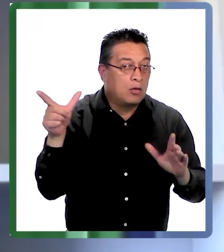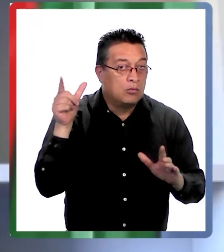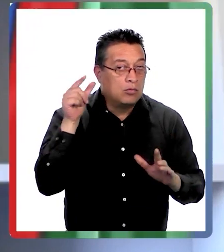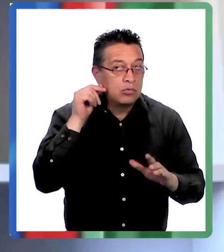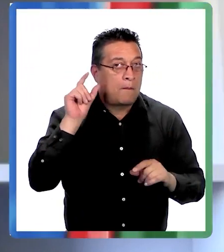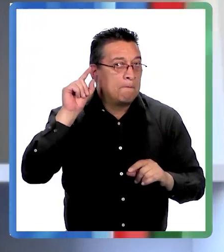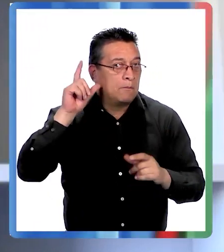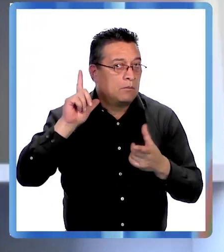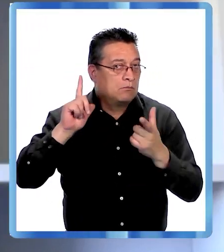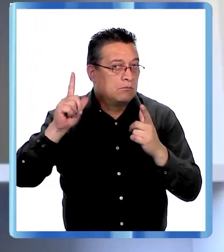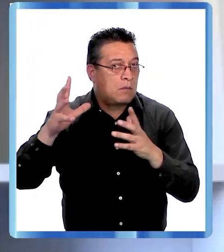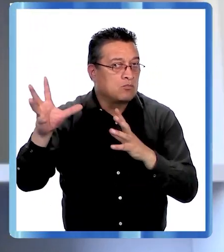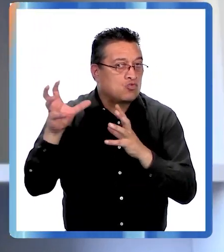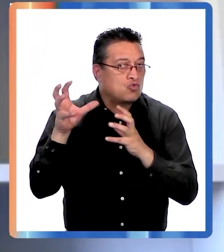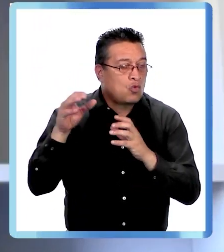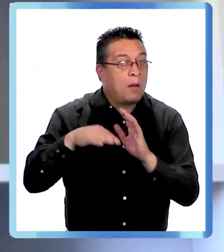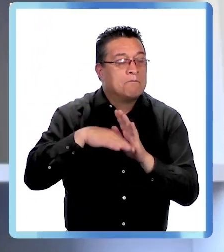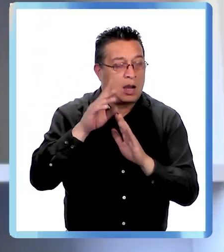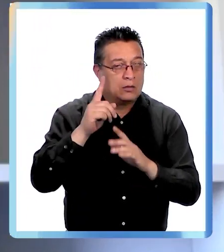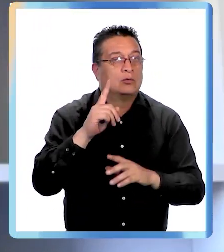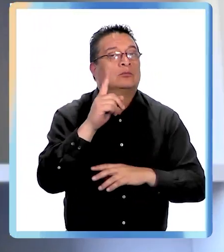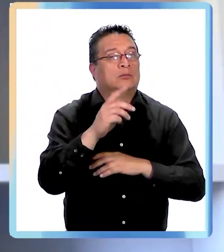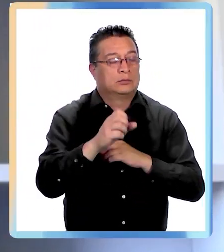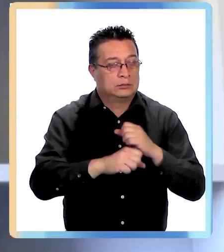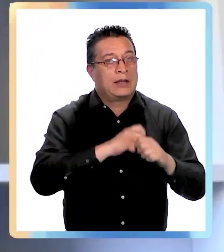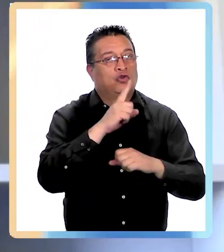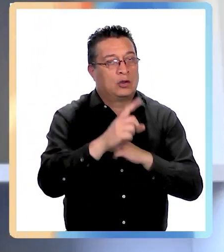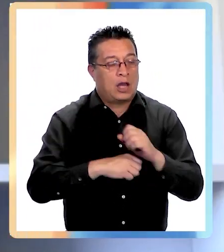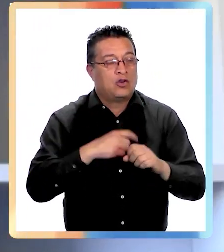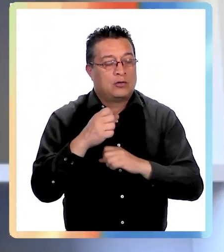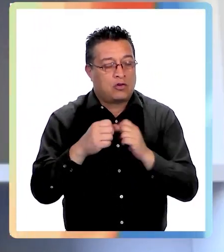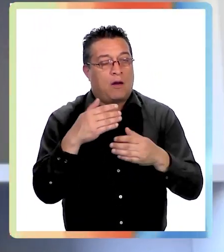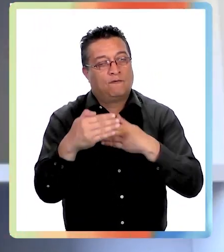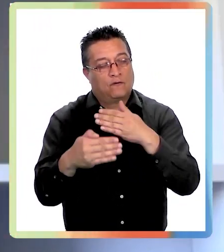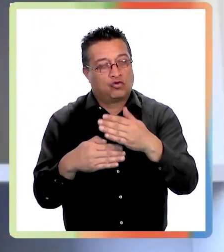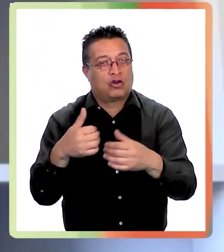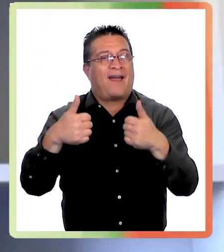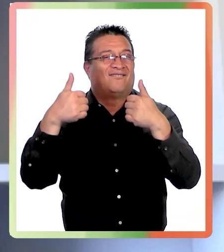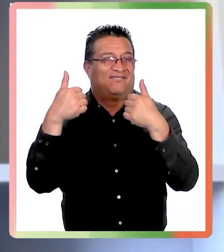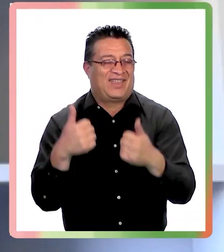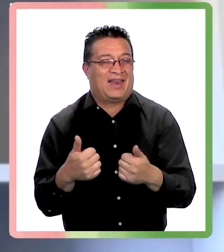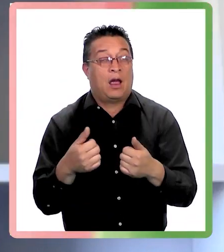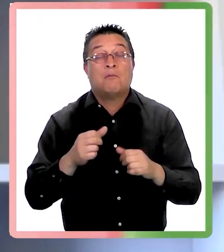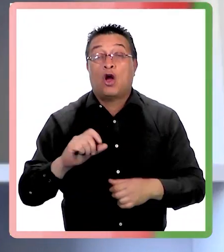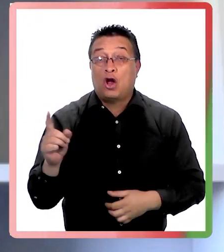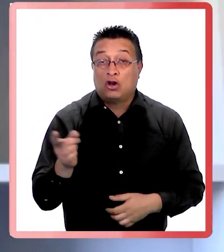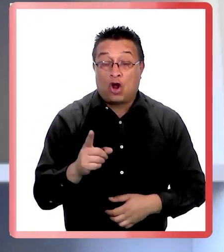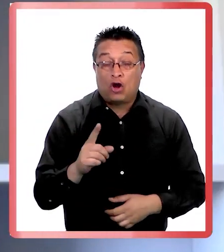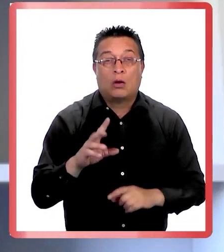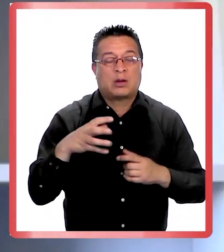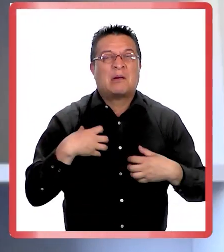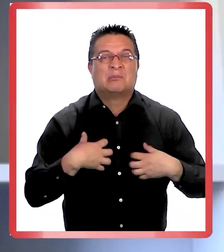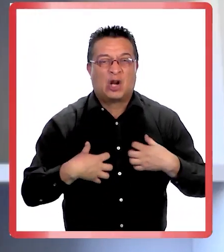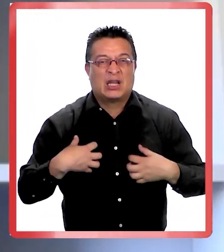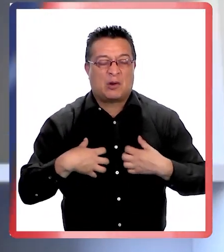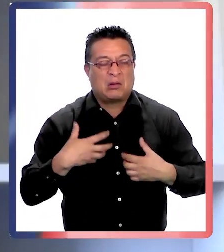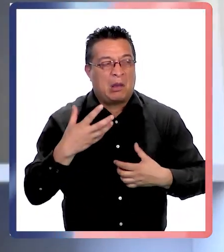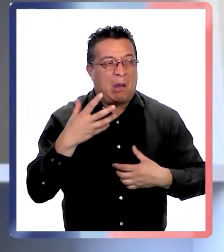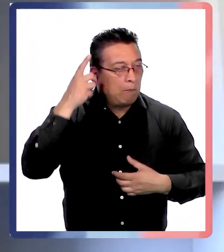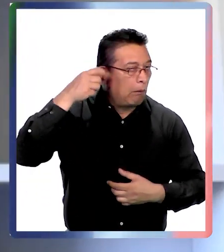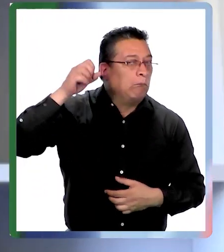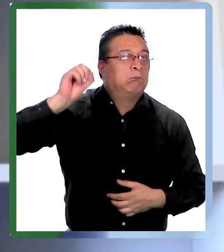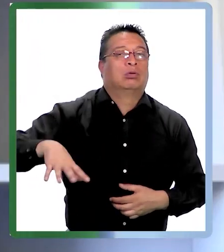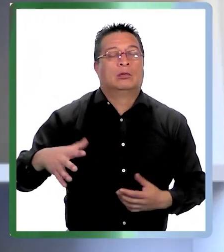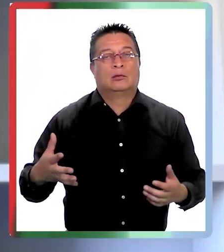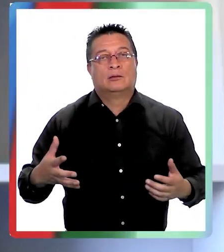progresando, es importante que se haga una calibración cada cierto tiempo el audífono para que siga funcionando adecuadamente, porque si no empiezan con molestia y dejan